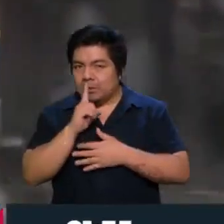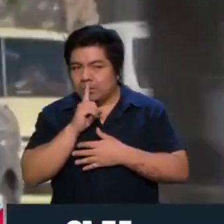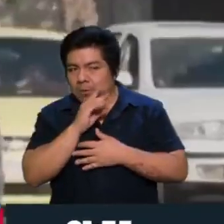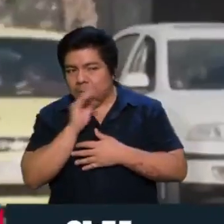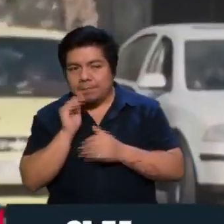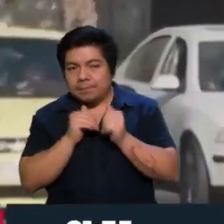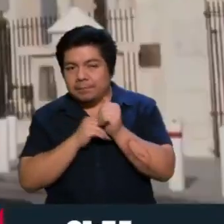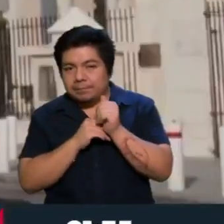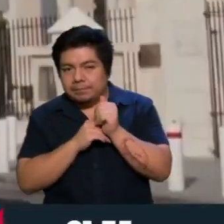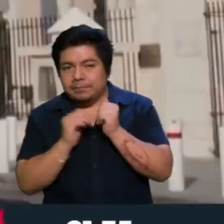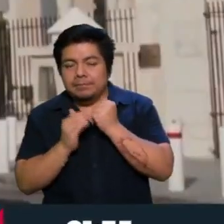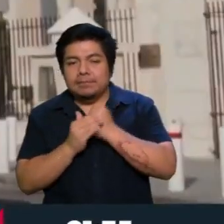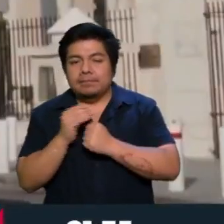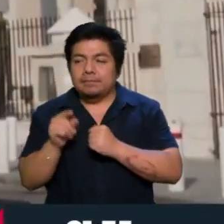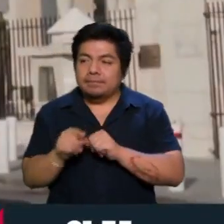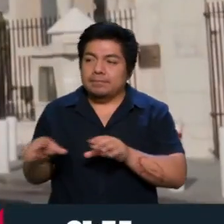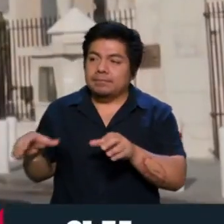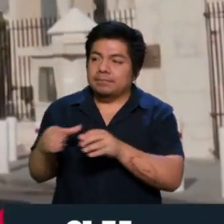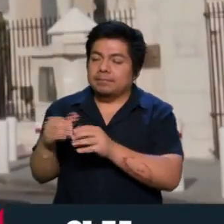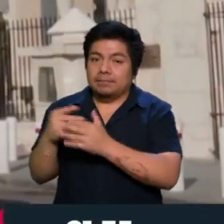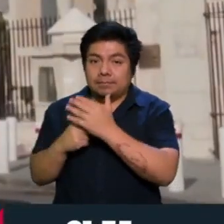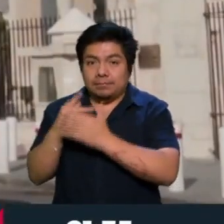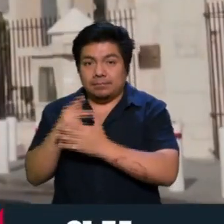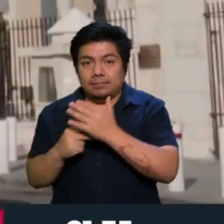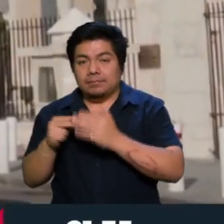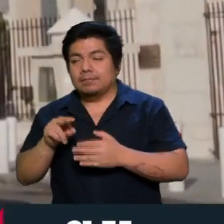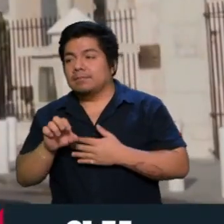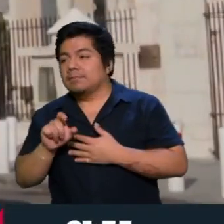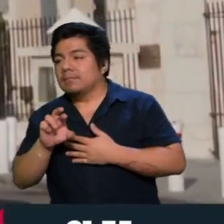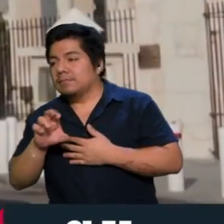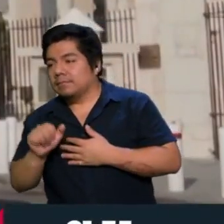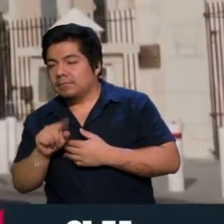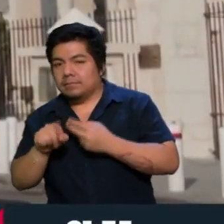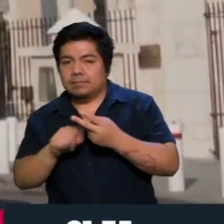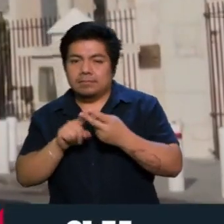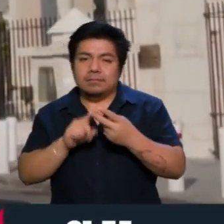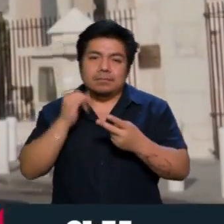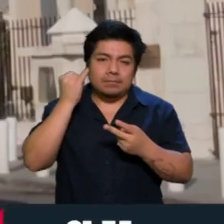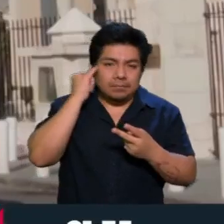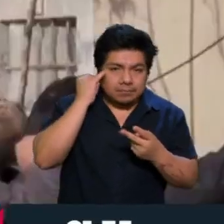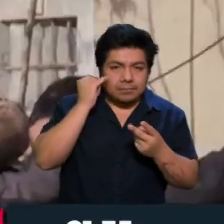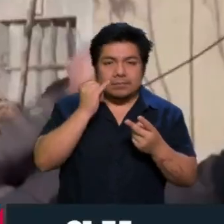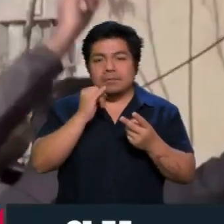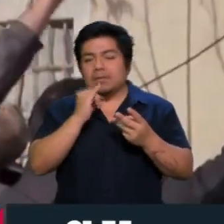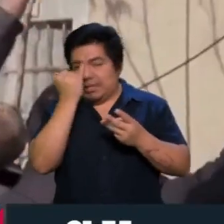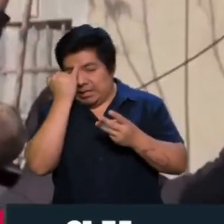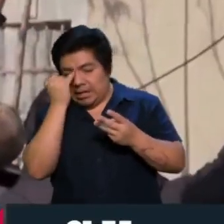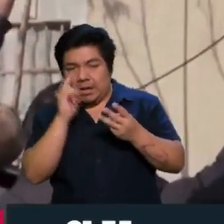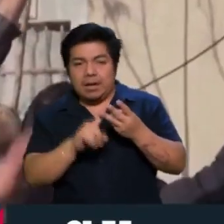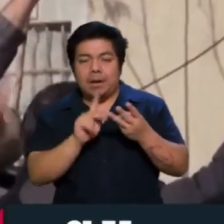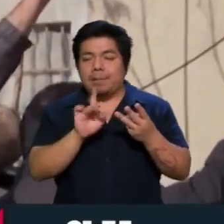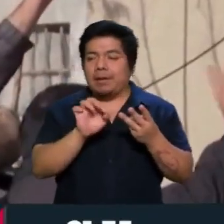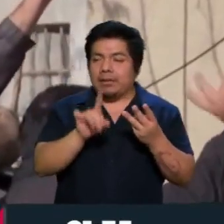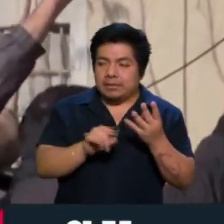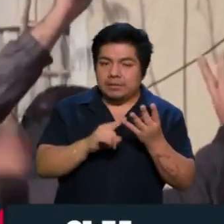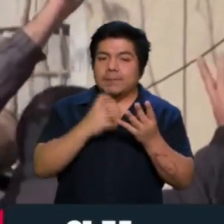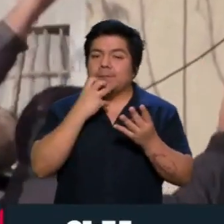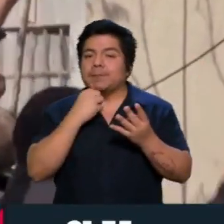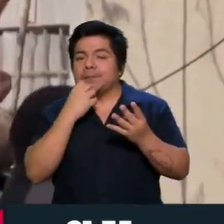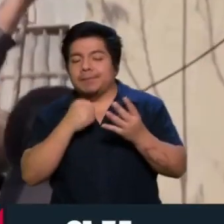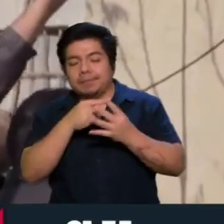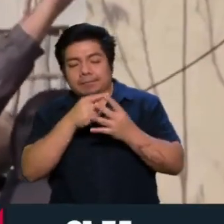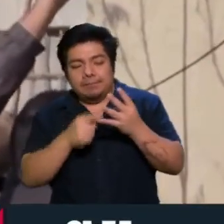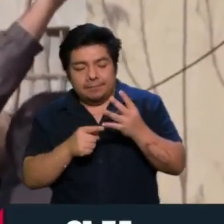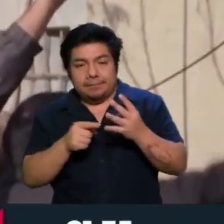a partir de que ha desarrollado su programa de armas nucleares. Y ha pasado lo mismo con la India, con Pakistán, con el mismo Israel. Por otro